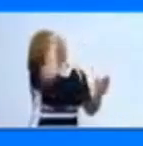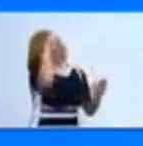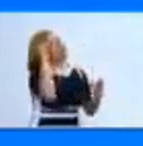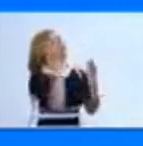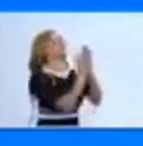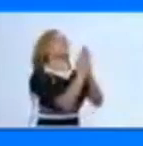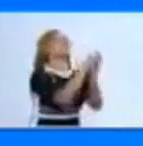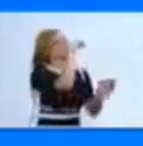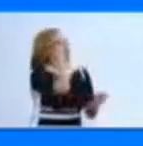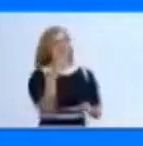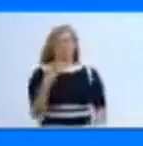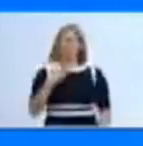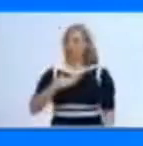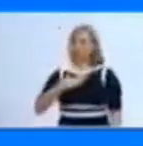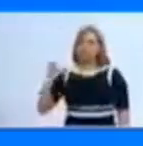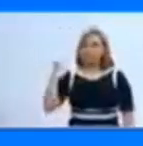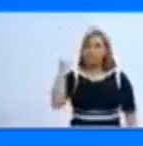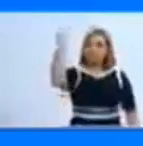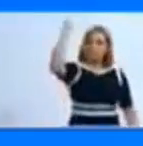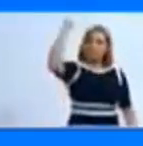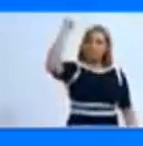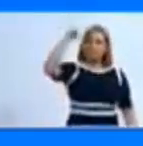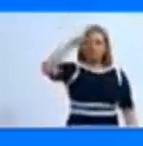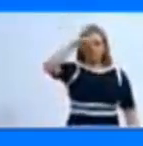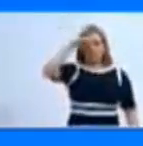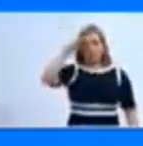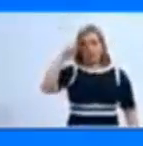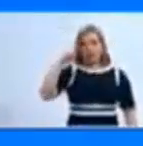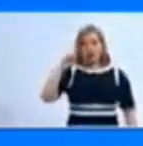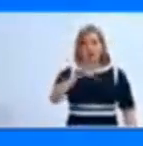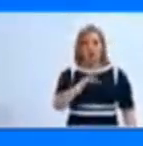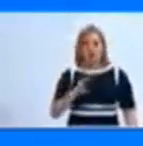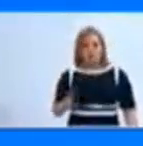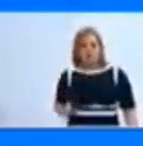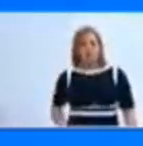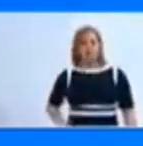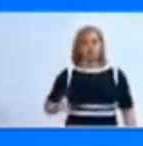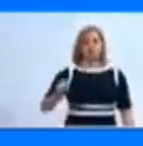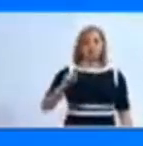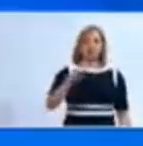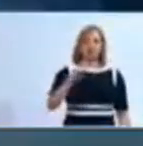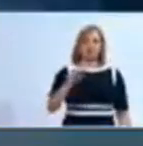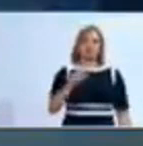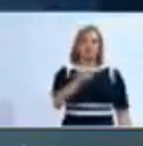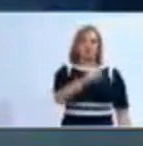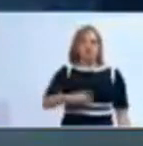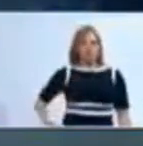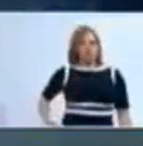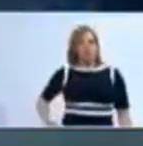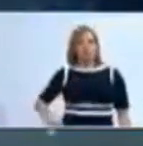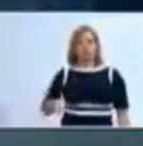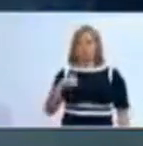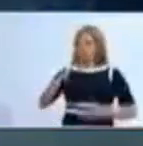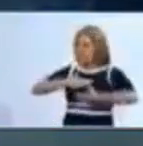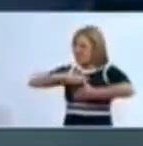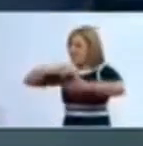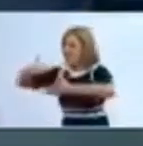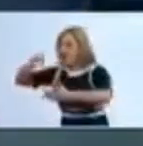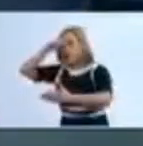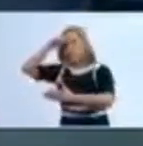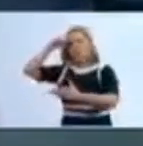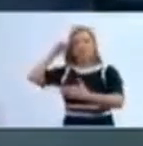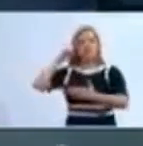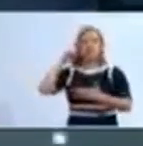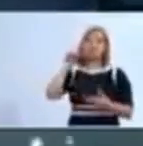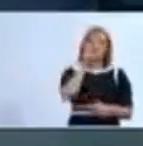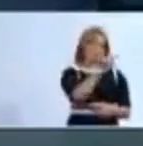no iba a ser como los anteriores presidentes o los corruptos que estaban dentro de su partido político. Ahora viene y